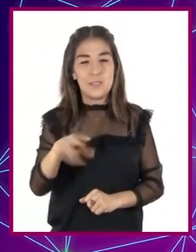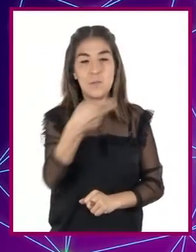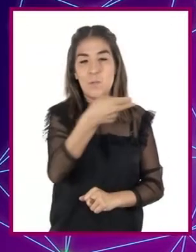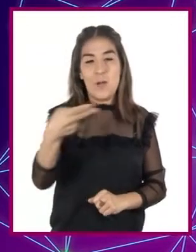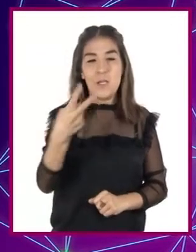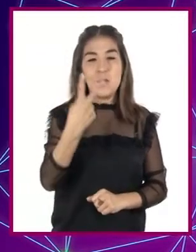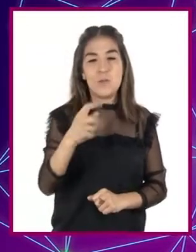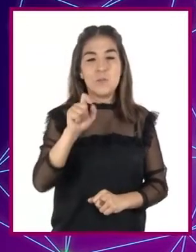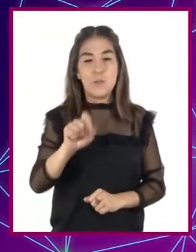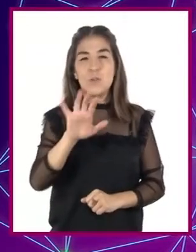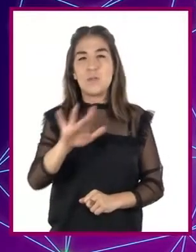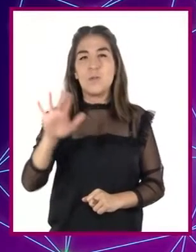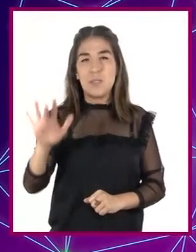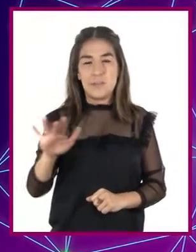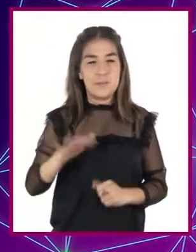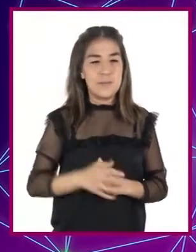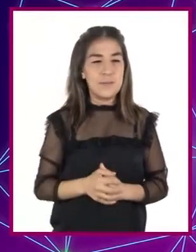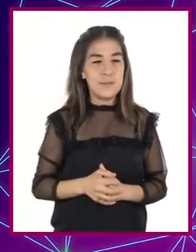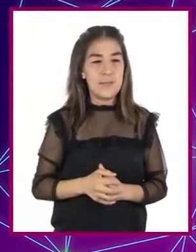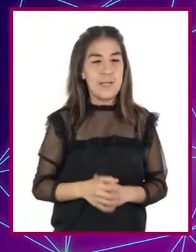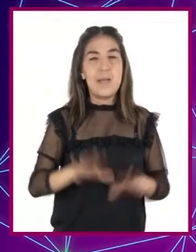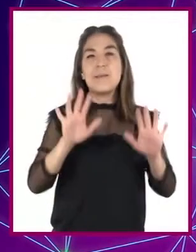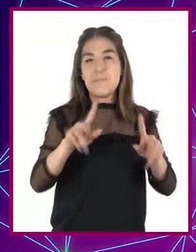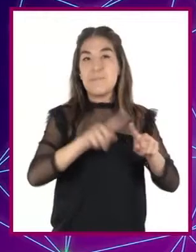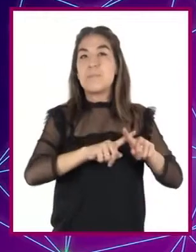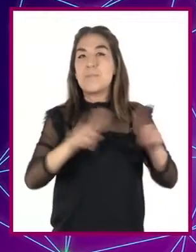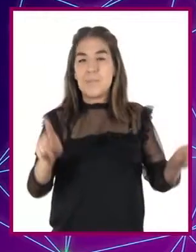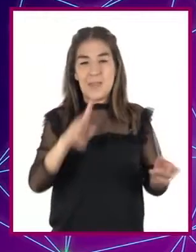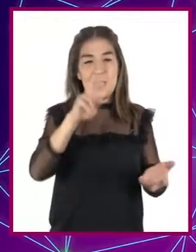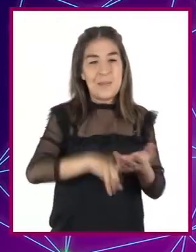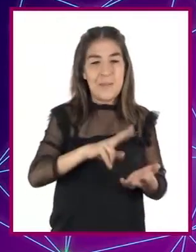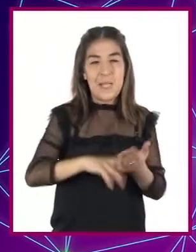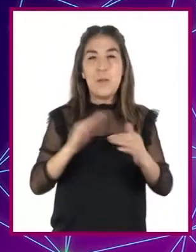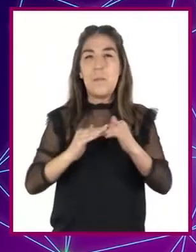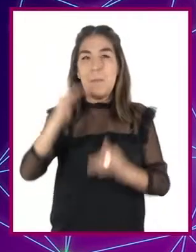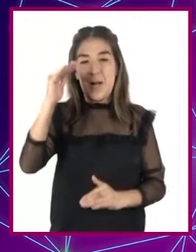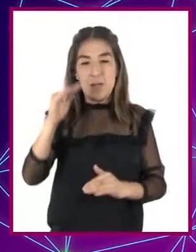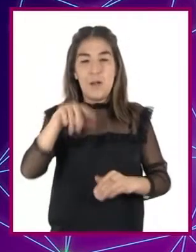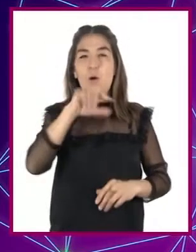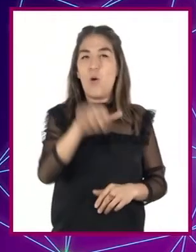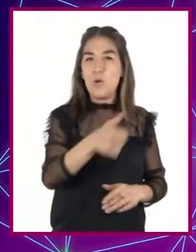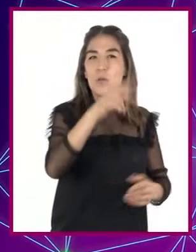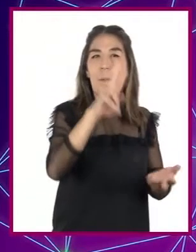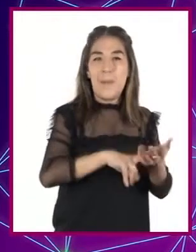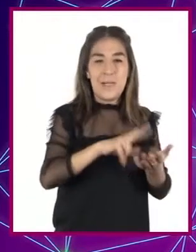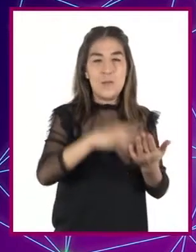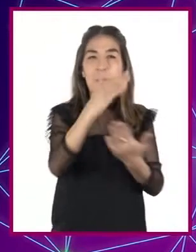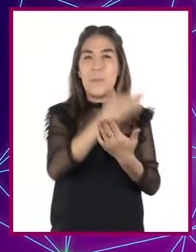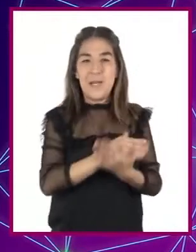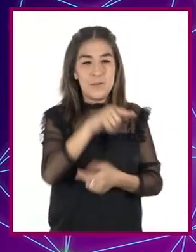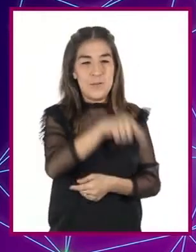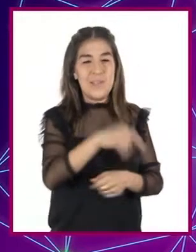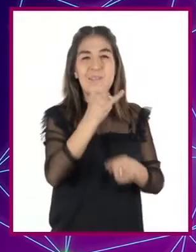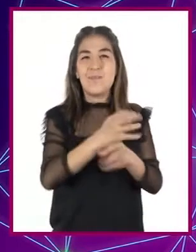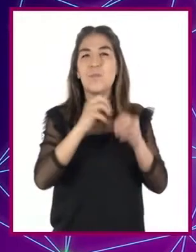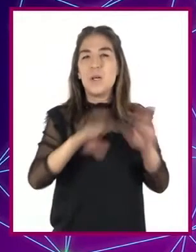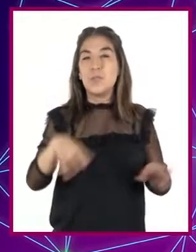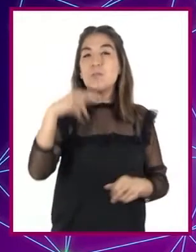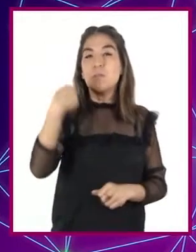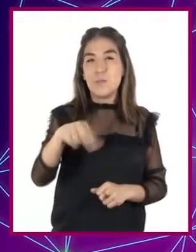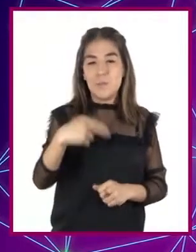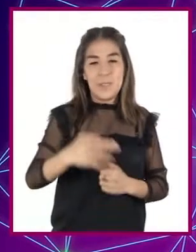a 2.55. A la diferencia entre el valor mayor y el valor menor de un grupo de datos se le